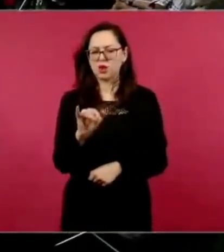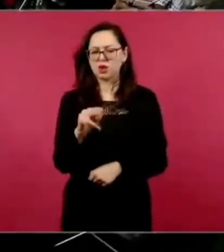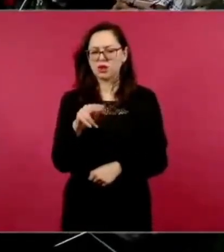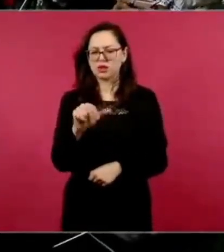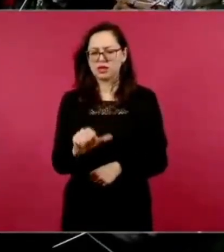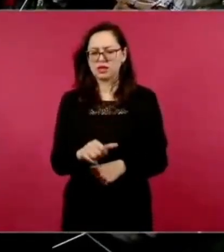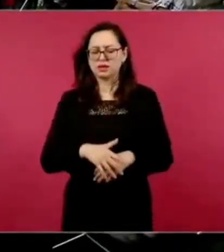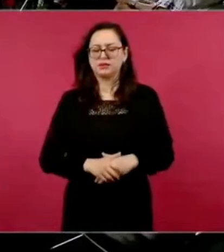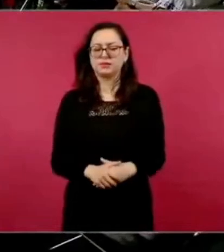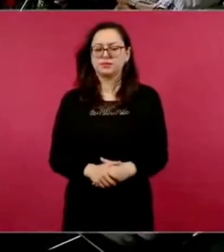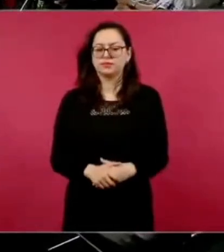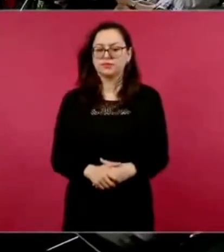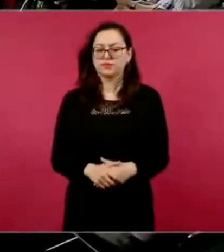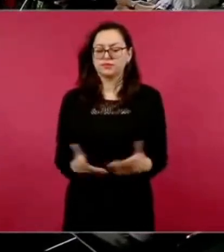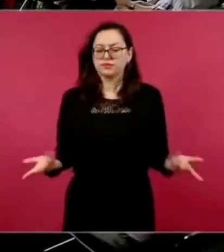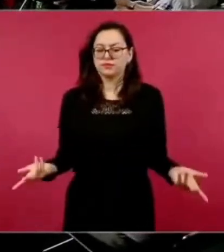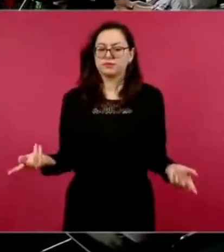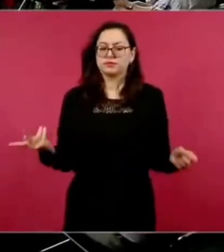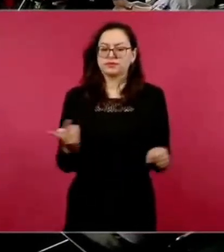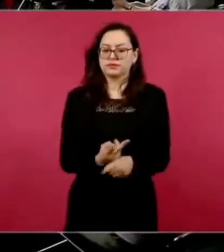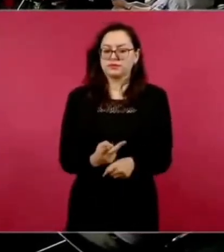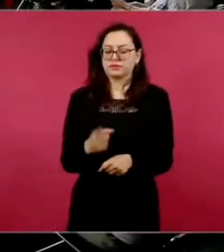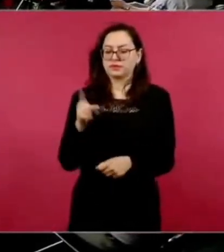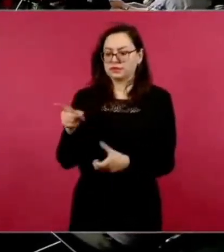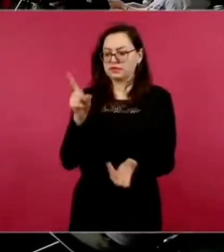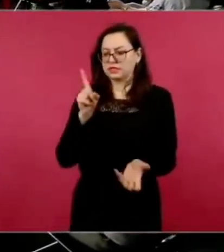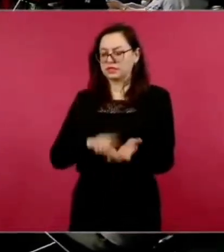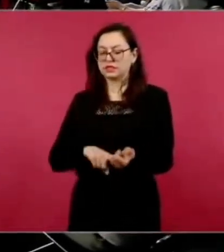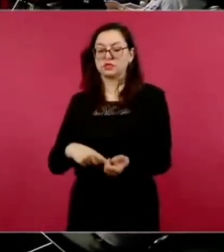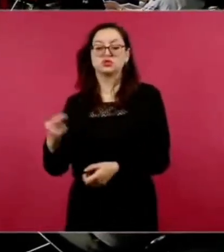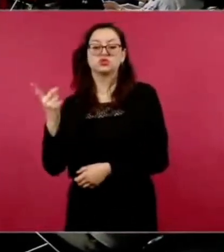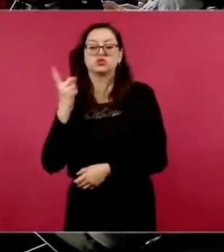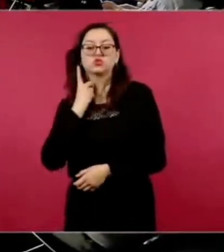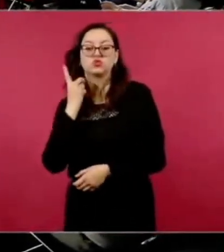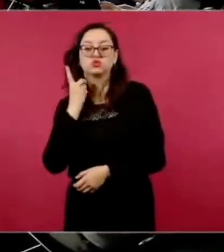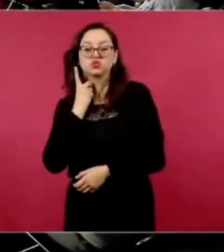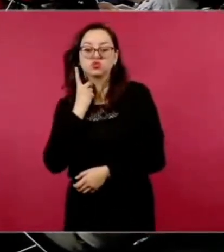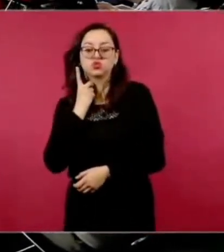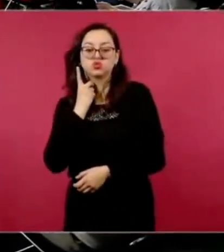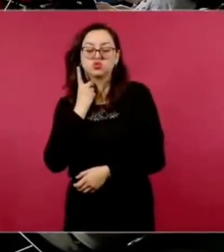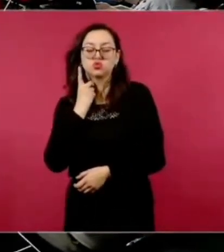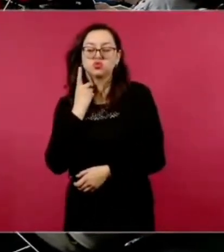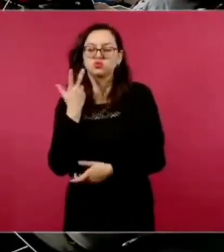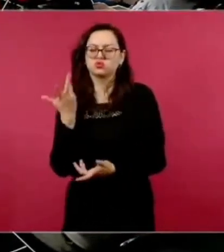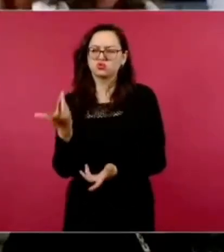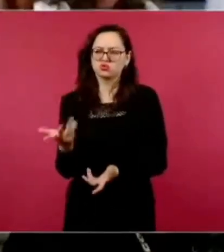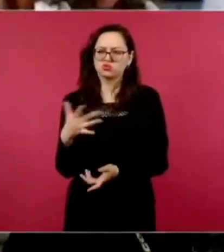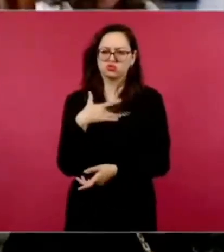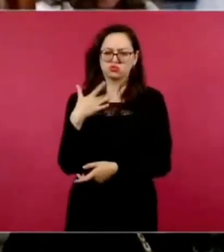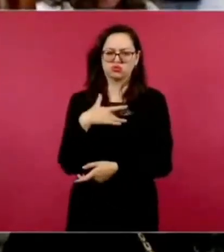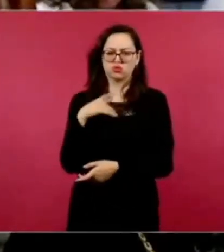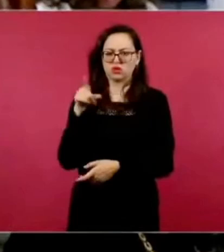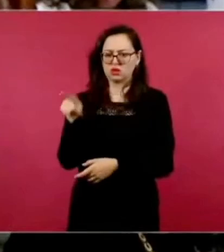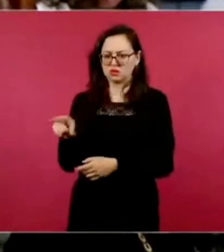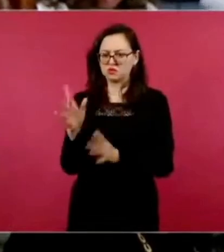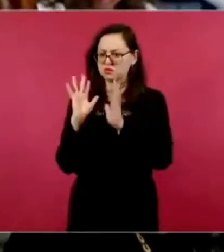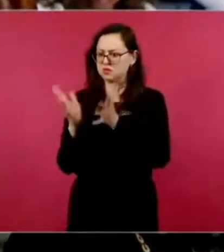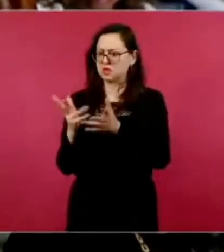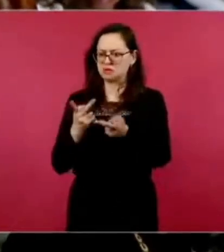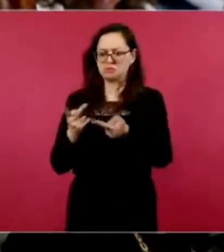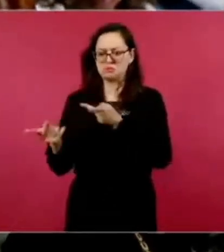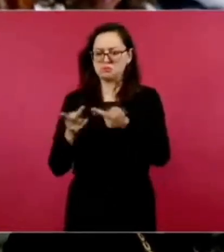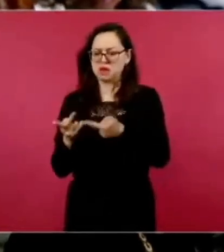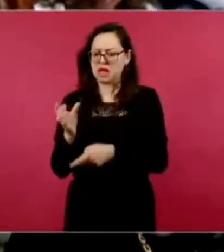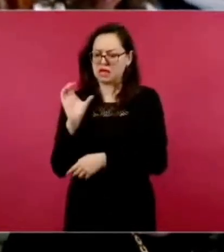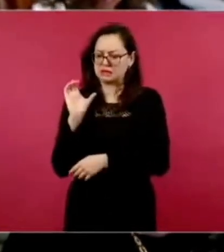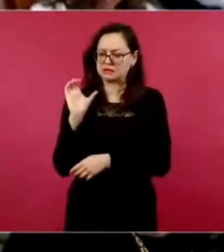de Morena está un poco descoordinado porque aparentemente se precipita a decir que va con el plan C, incluida la reforma judicial, y eso